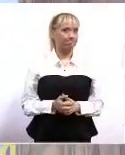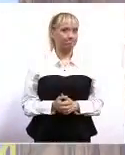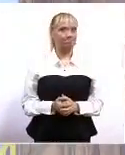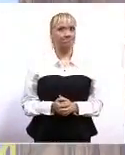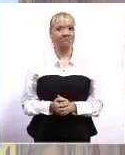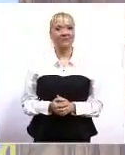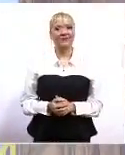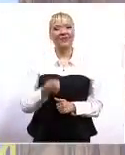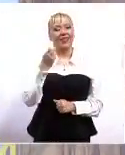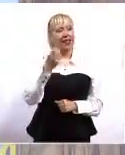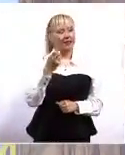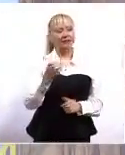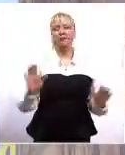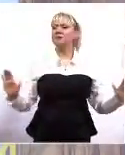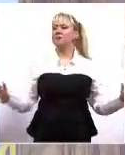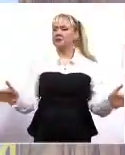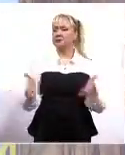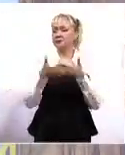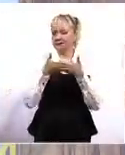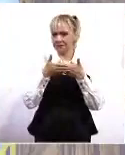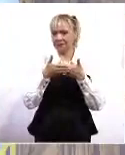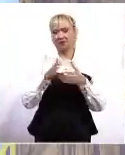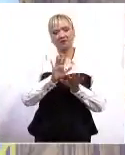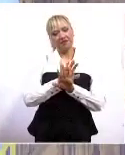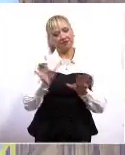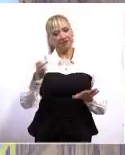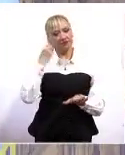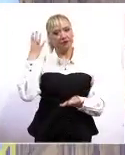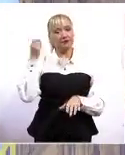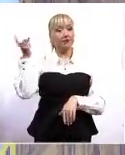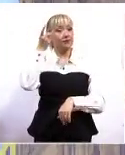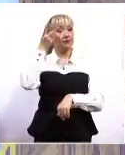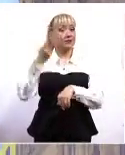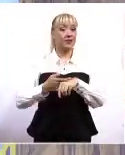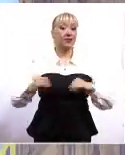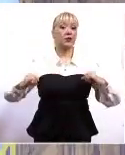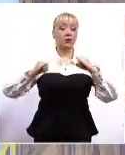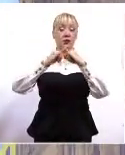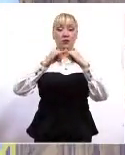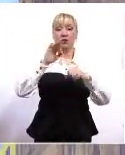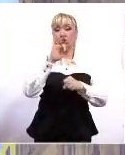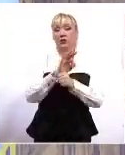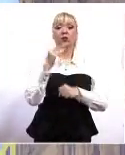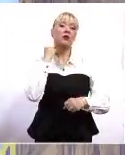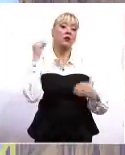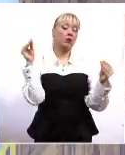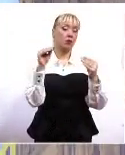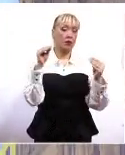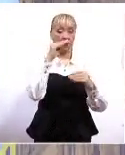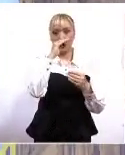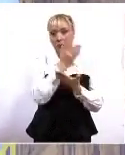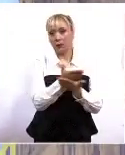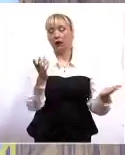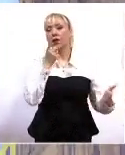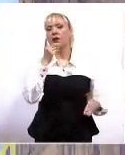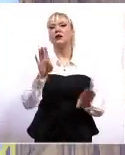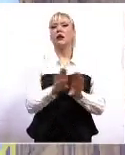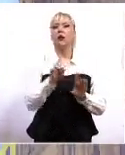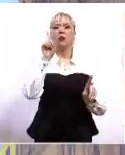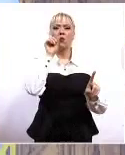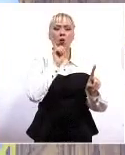Y justamente durante la clausura de este evento, la directora de la Defensoría Pública señaló que una justicia con perspectiva de género